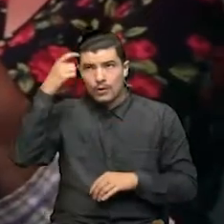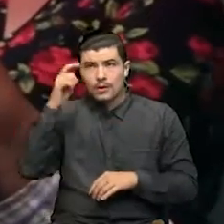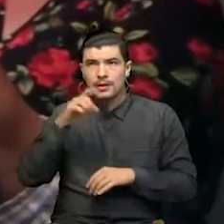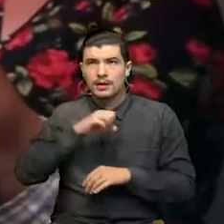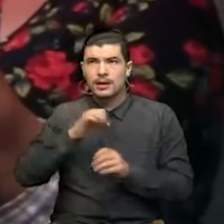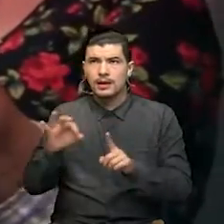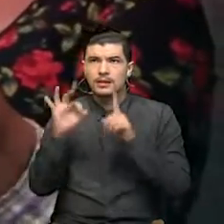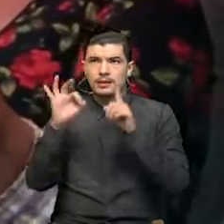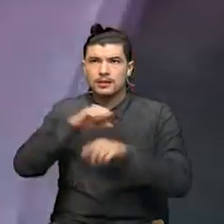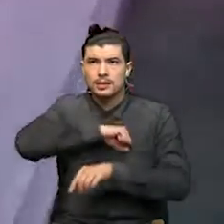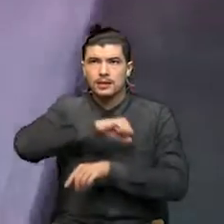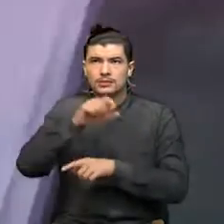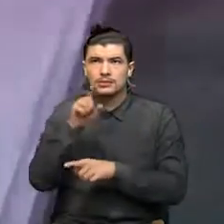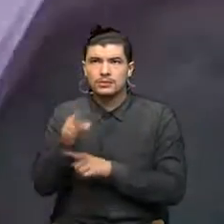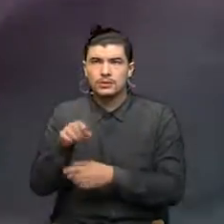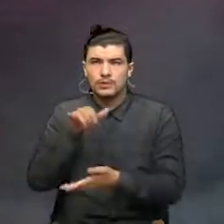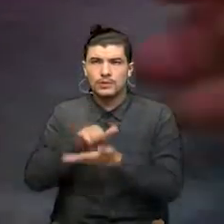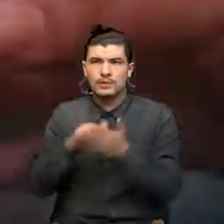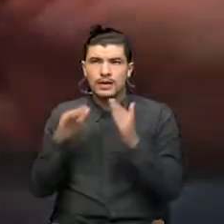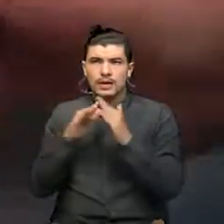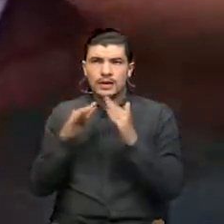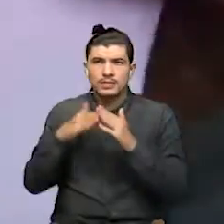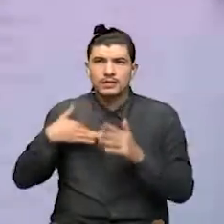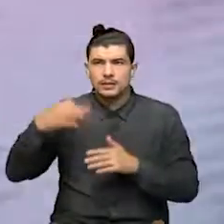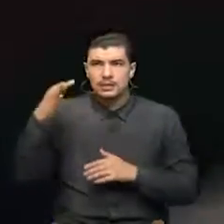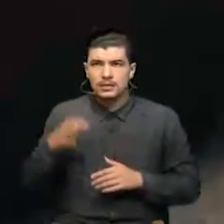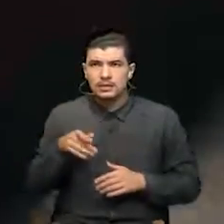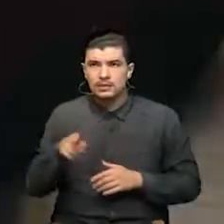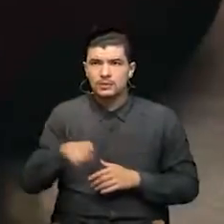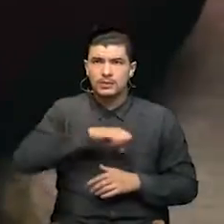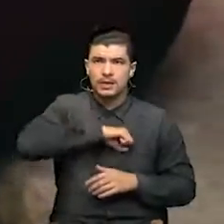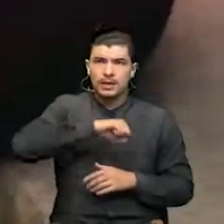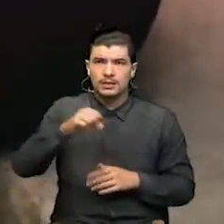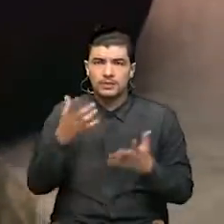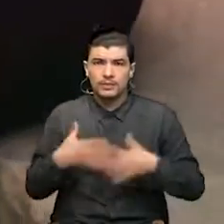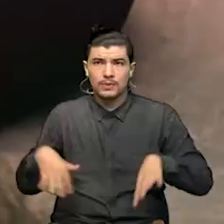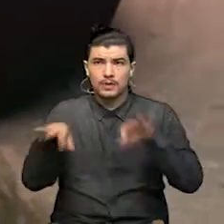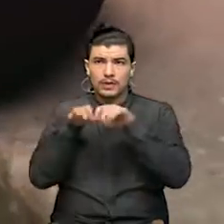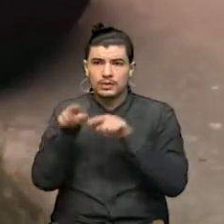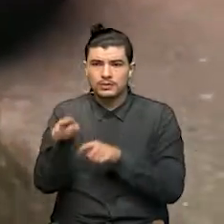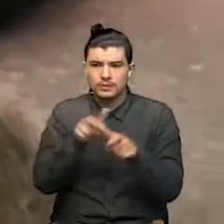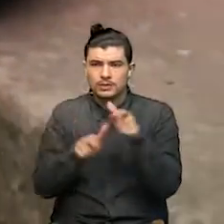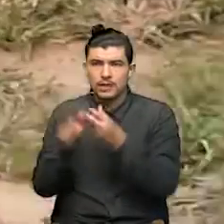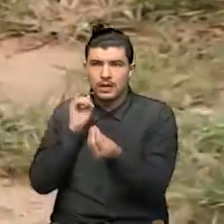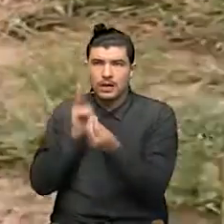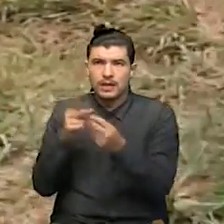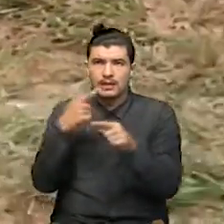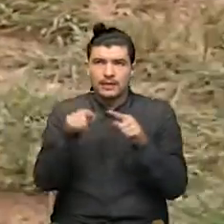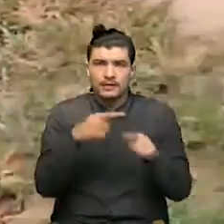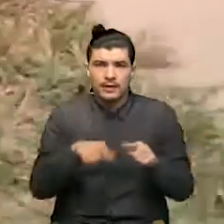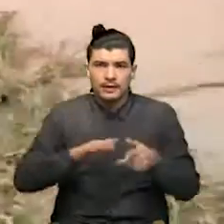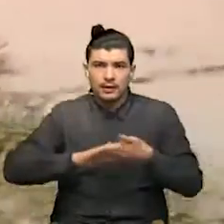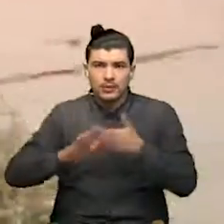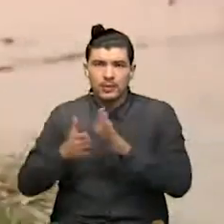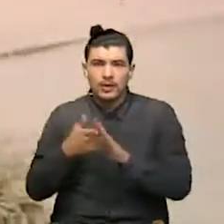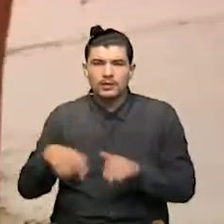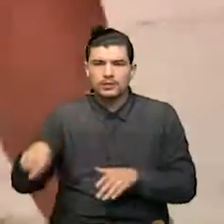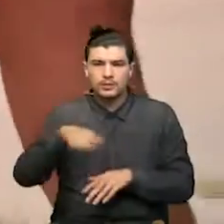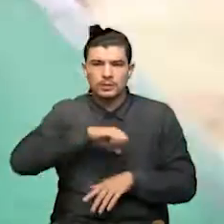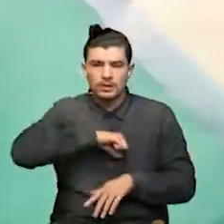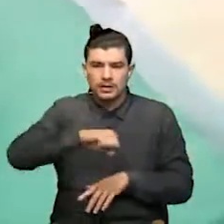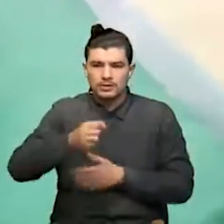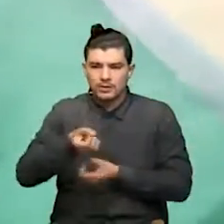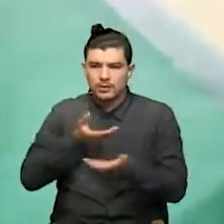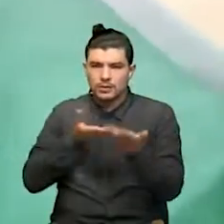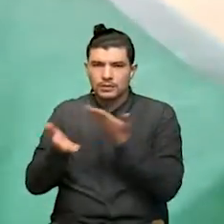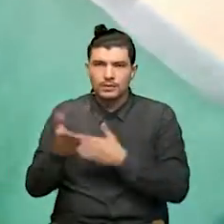derechos constitucionales a la vivienda digna, que son los derechos fundamentales en las víctimas, y en la demás población el derecho a unas condiciones